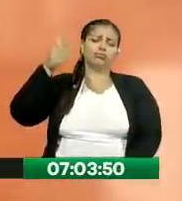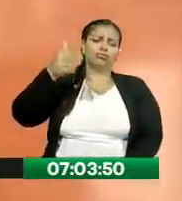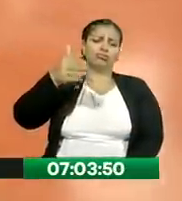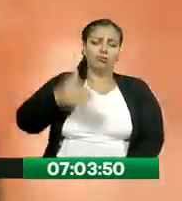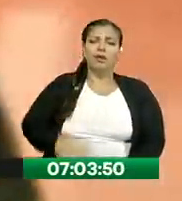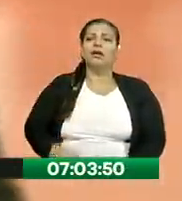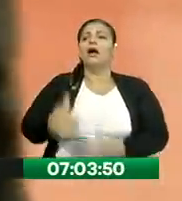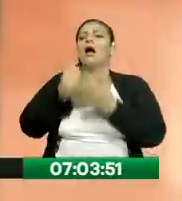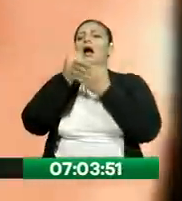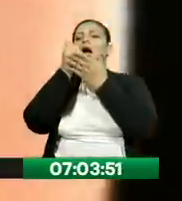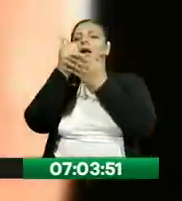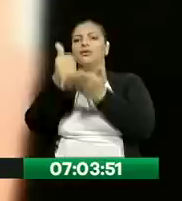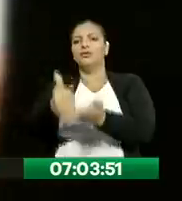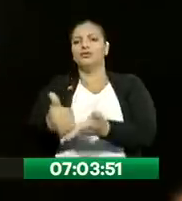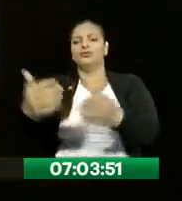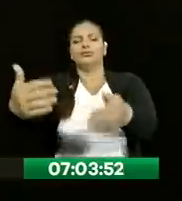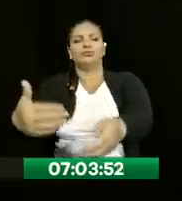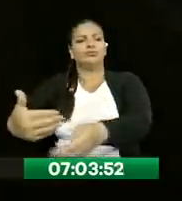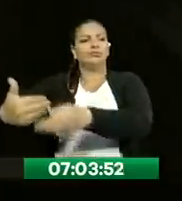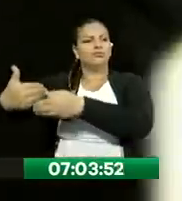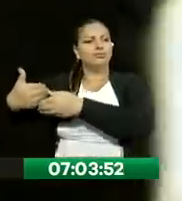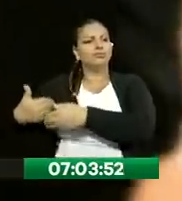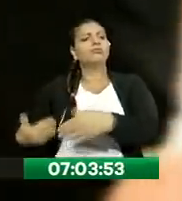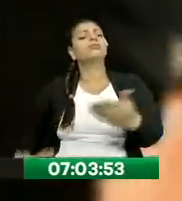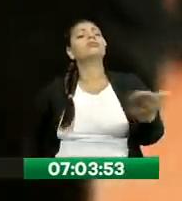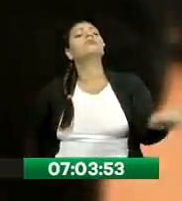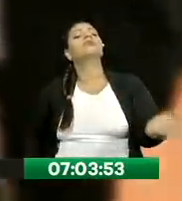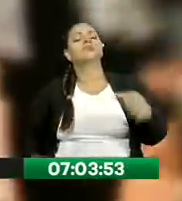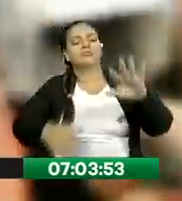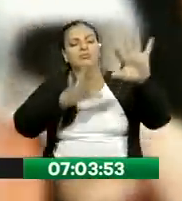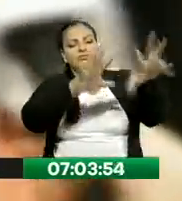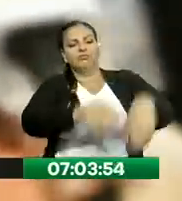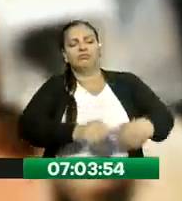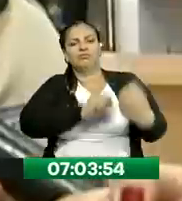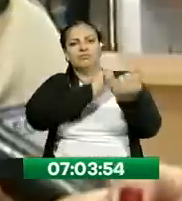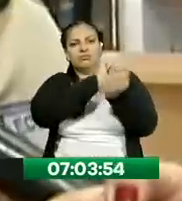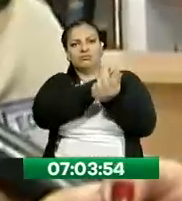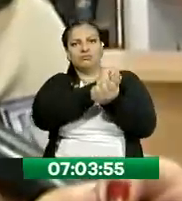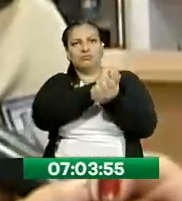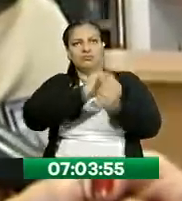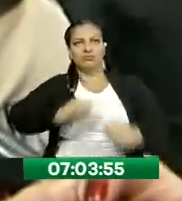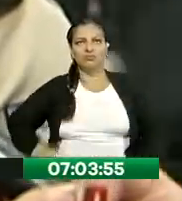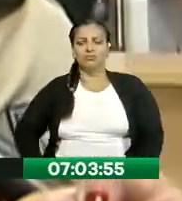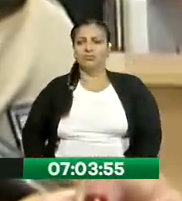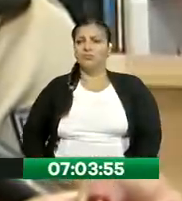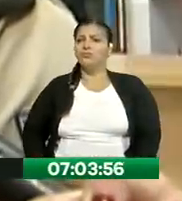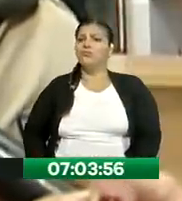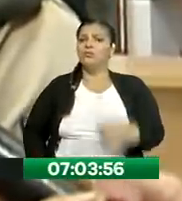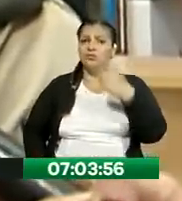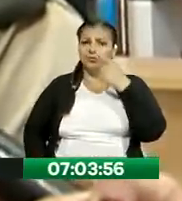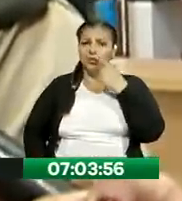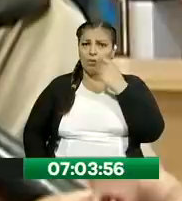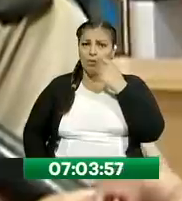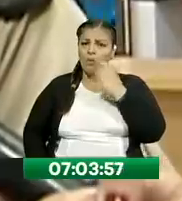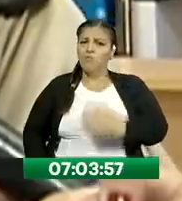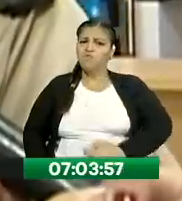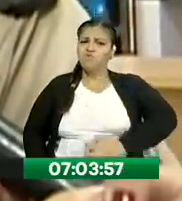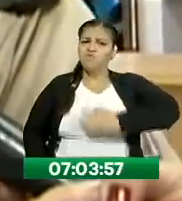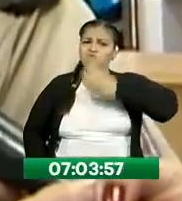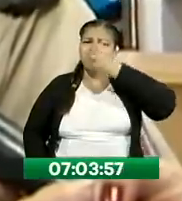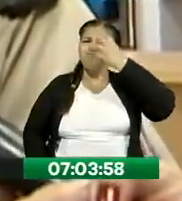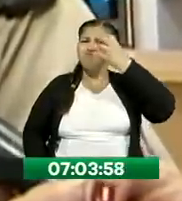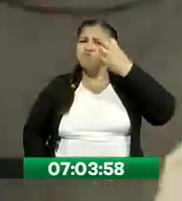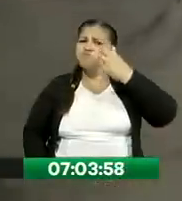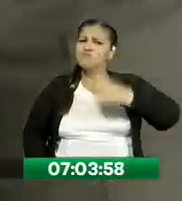ya que no sería la primera vez que el hombre actúa de esta forma agresiva. No, ya en ocasiones anteriores ya el señor ya estaba detenido por